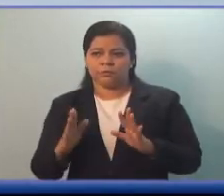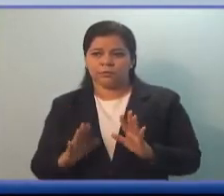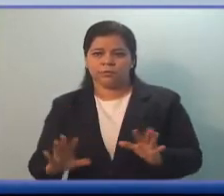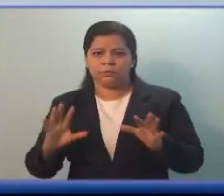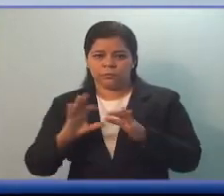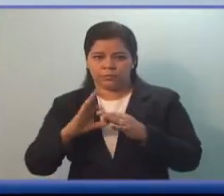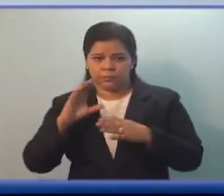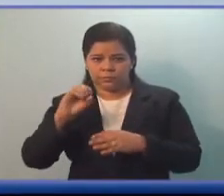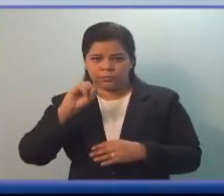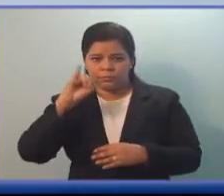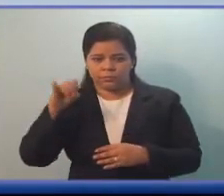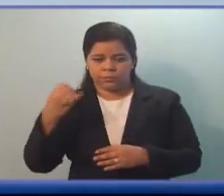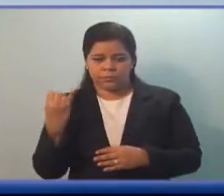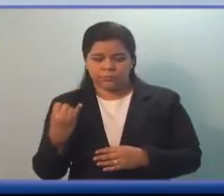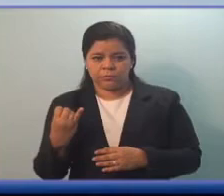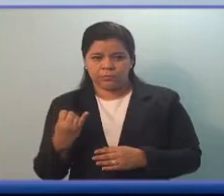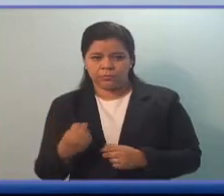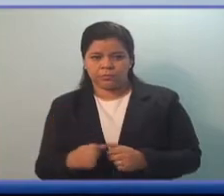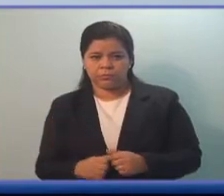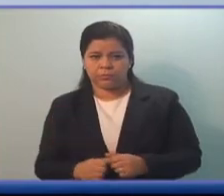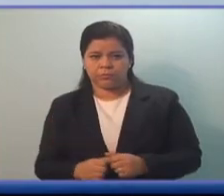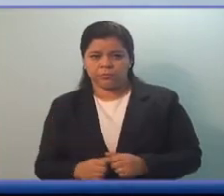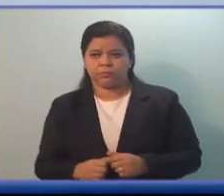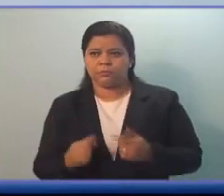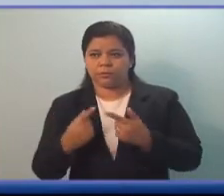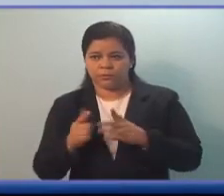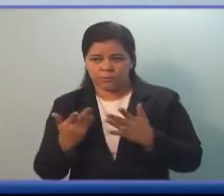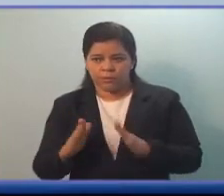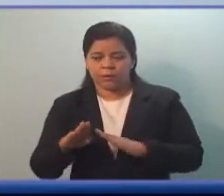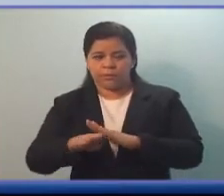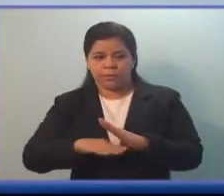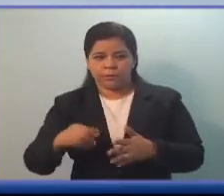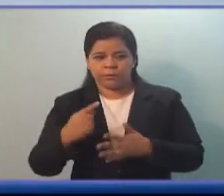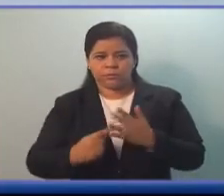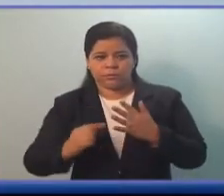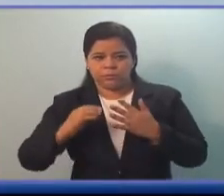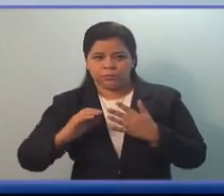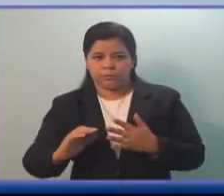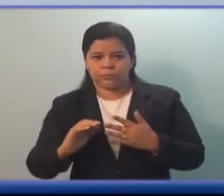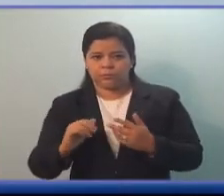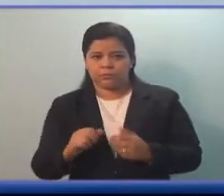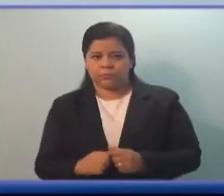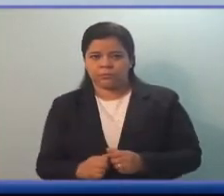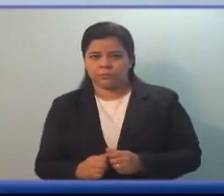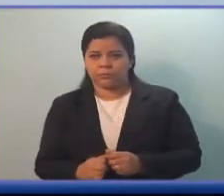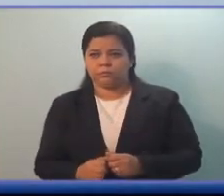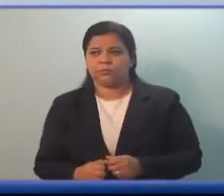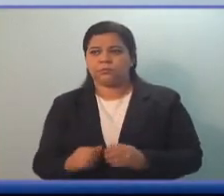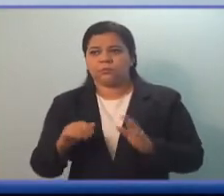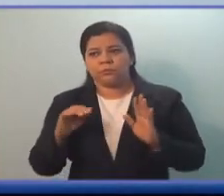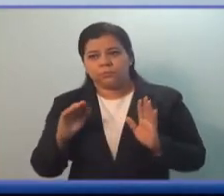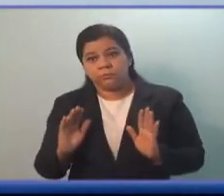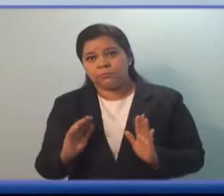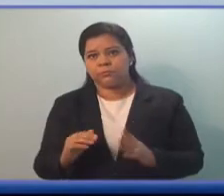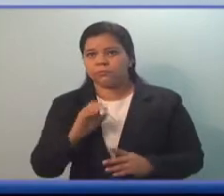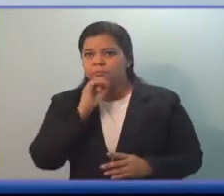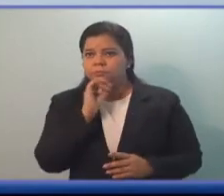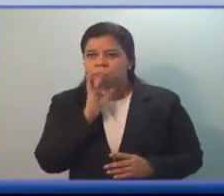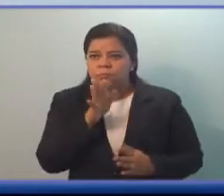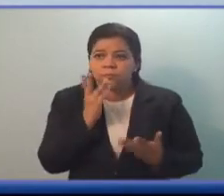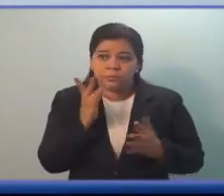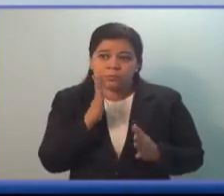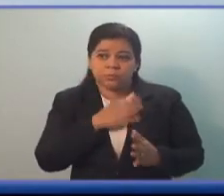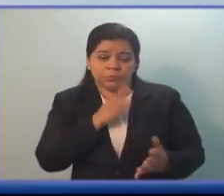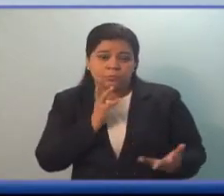que la Corte hay que revisar, por ejemplo, la distribución adecuada de los recursos. Es decir, esto tiene que ver también con